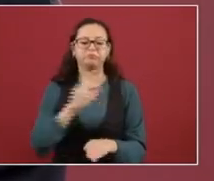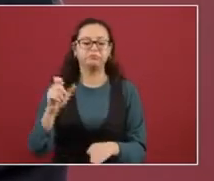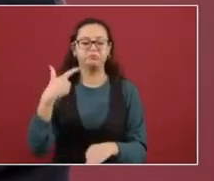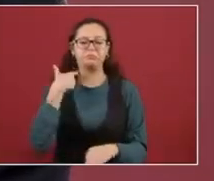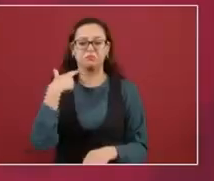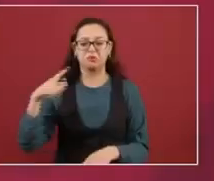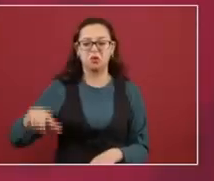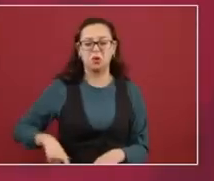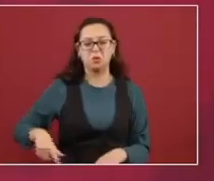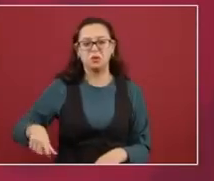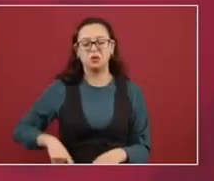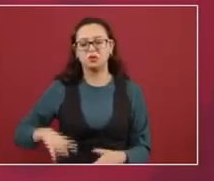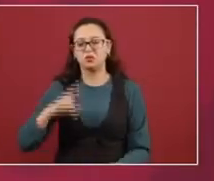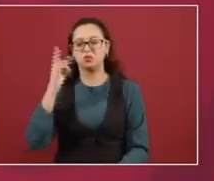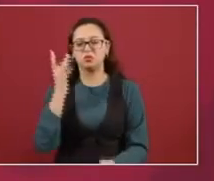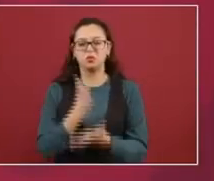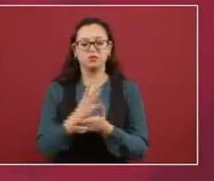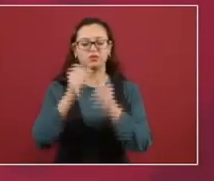dedicado